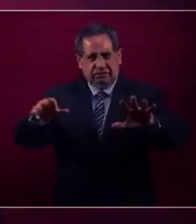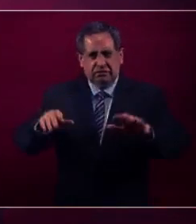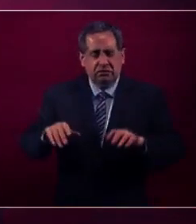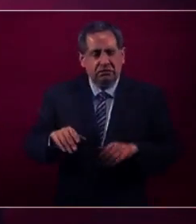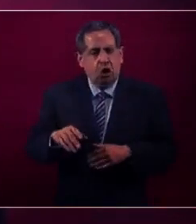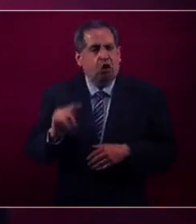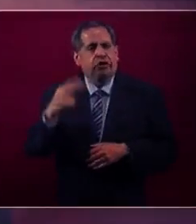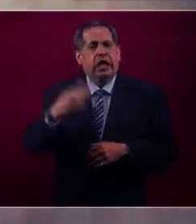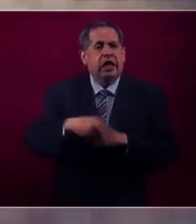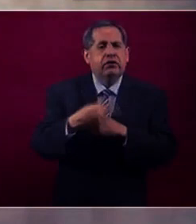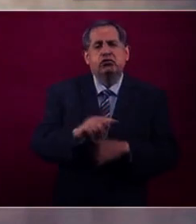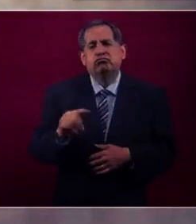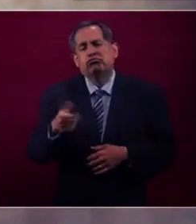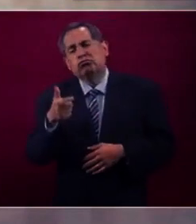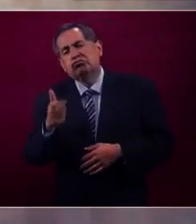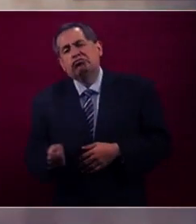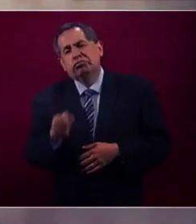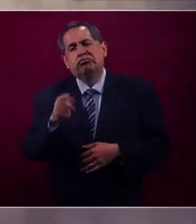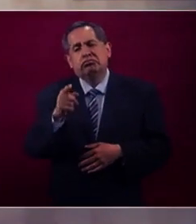convencional,